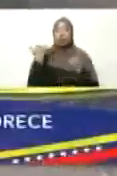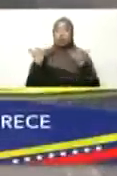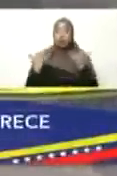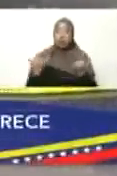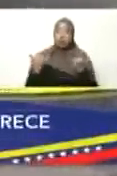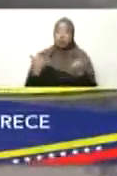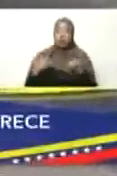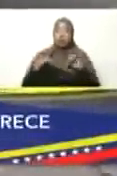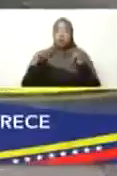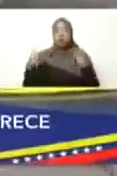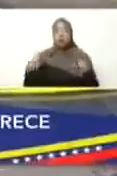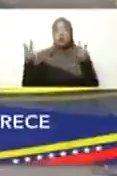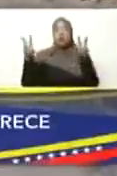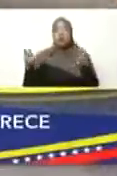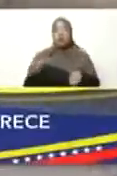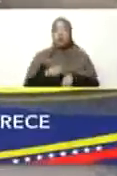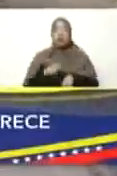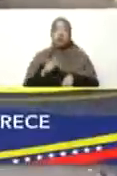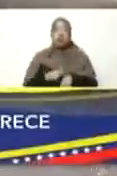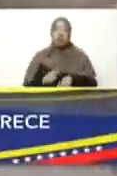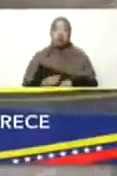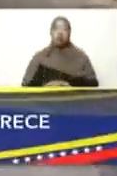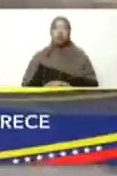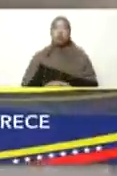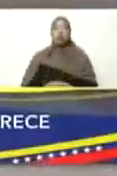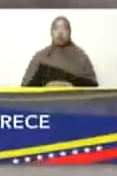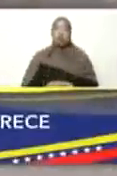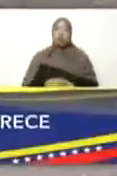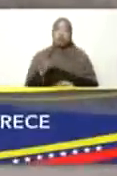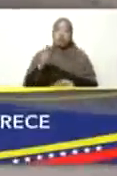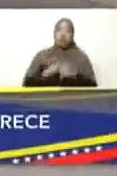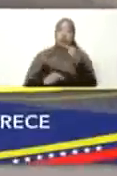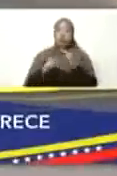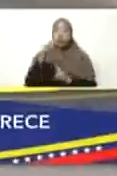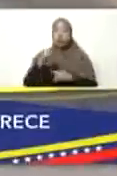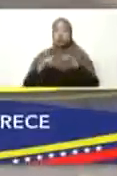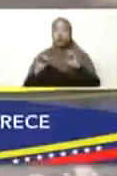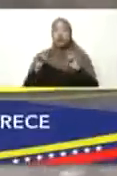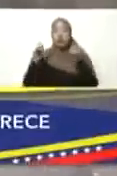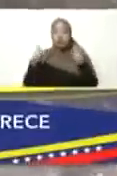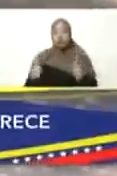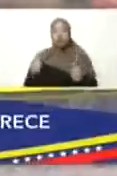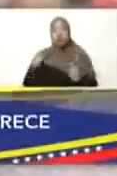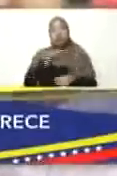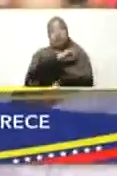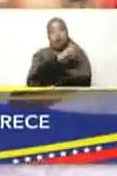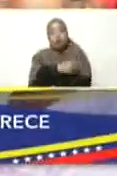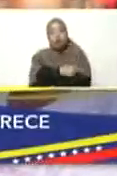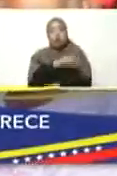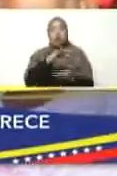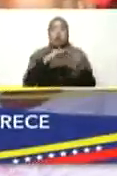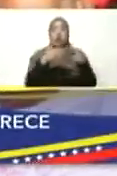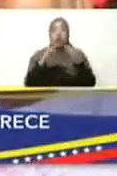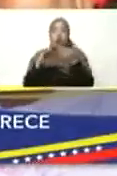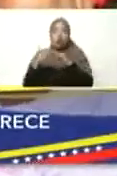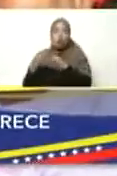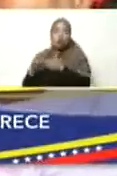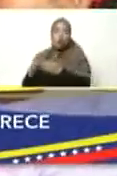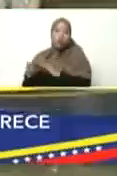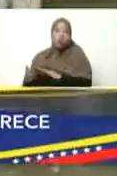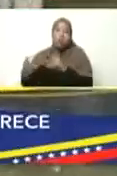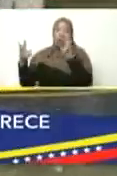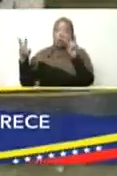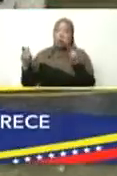de iniciar una nueva etapa que se constituye en un renacimiento del poder popular, del poder comunal. Una nueva